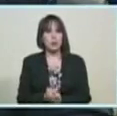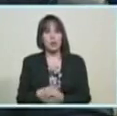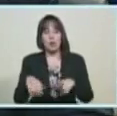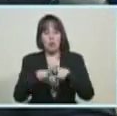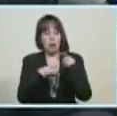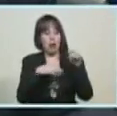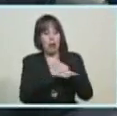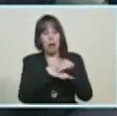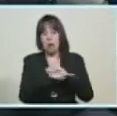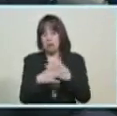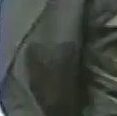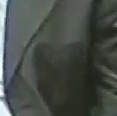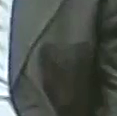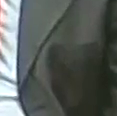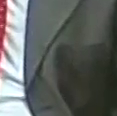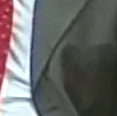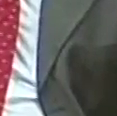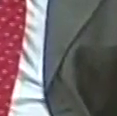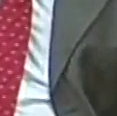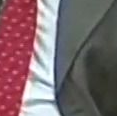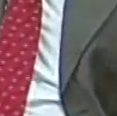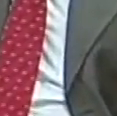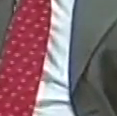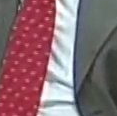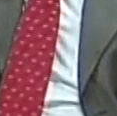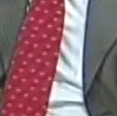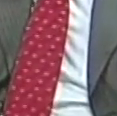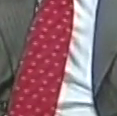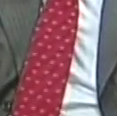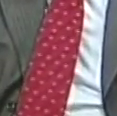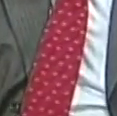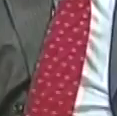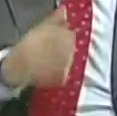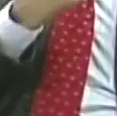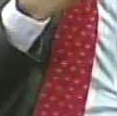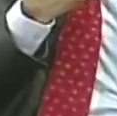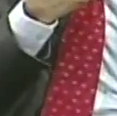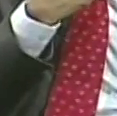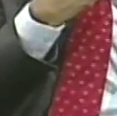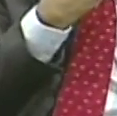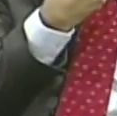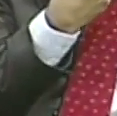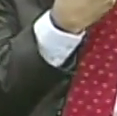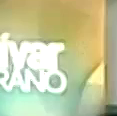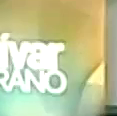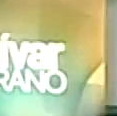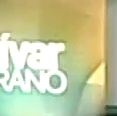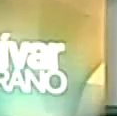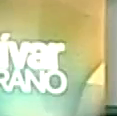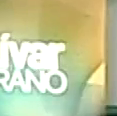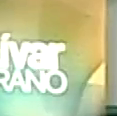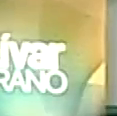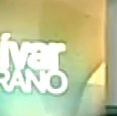su interés. Exacto, perfecto. Bueno, hay que seguir avanzando entonces en todo el programa de recuperación económica.